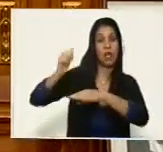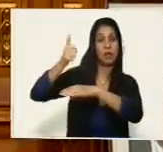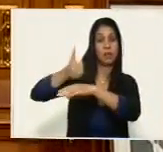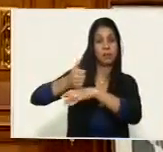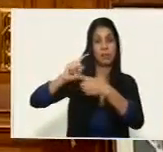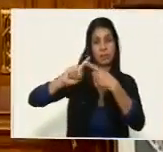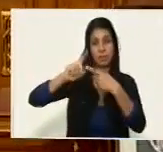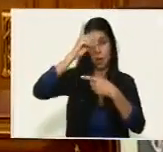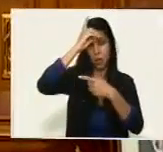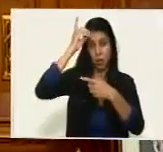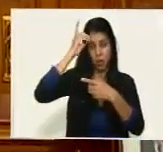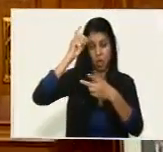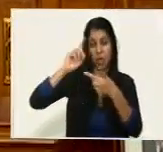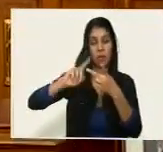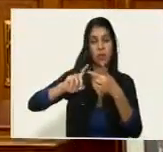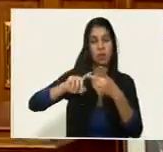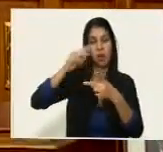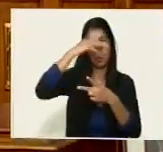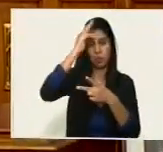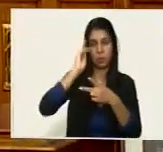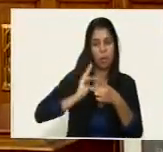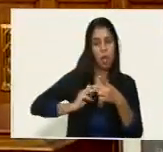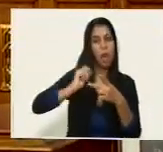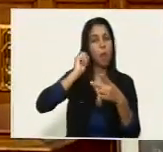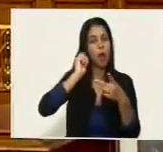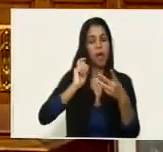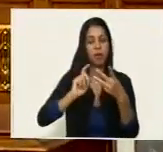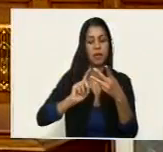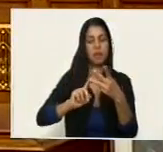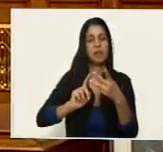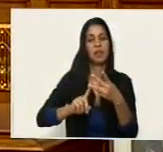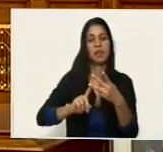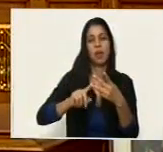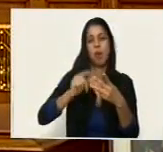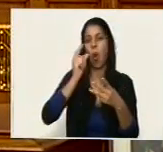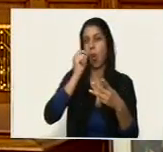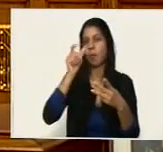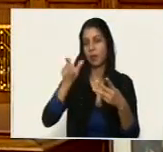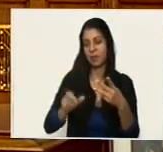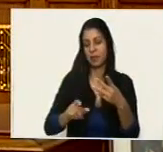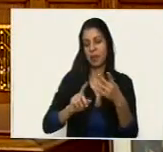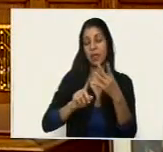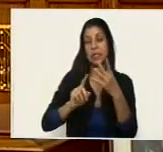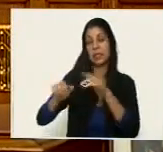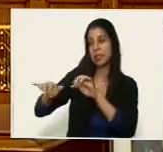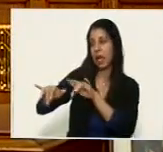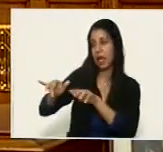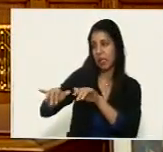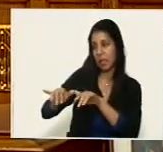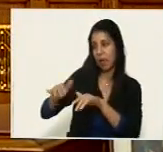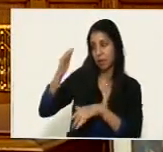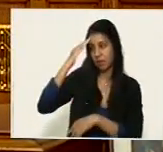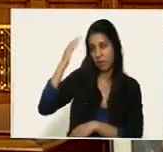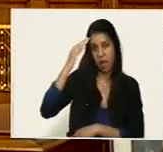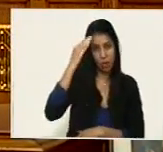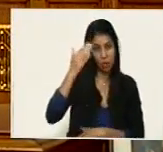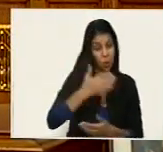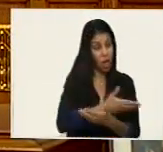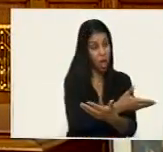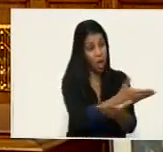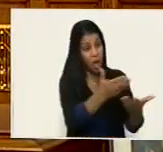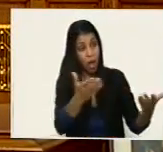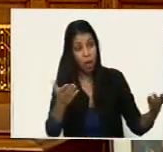primera vicepresidenta, nuestro segundo vicepresidente y a nuestro secretario. Y a todas ustedes,